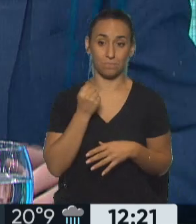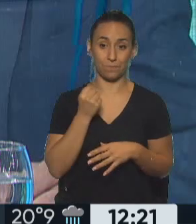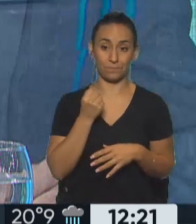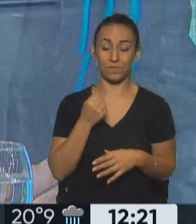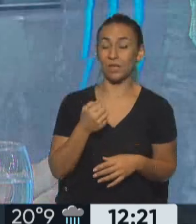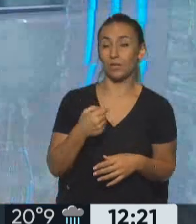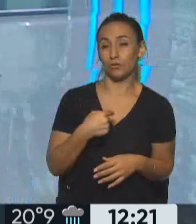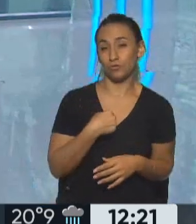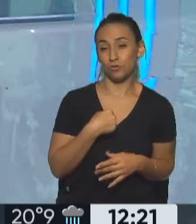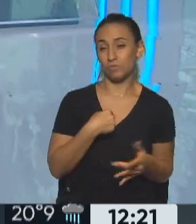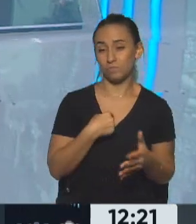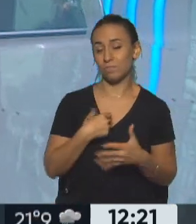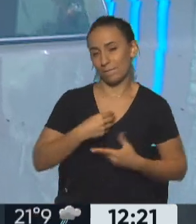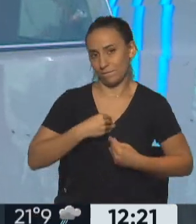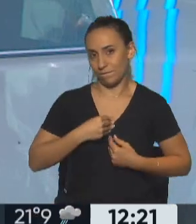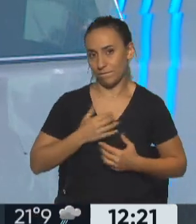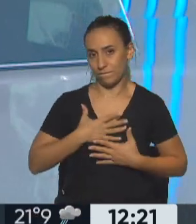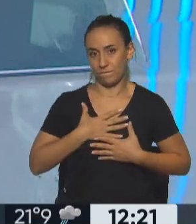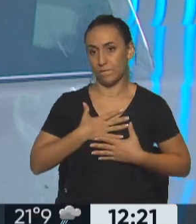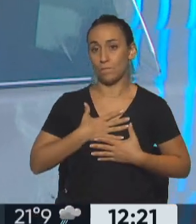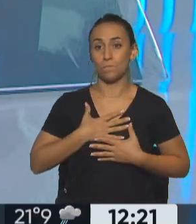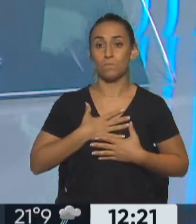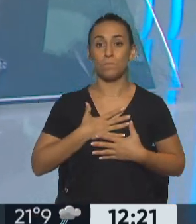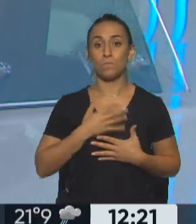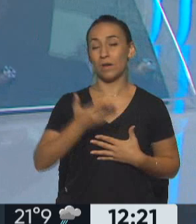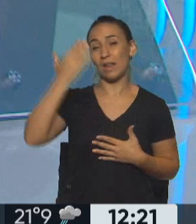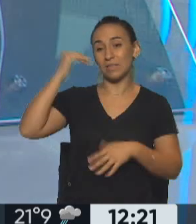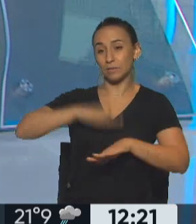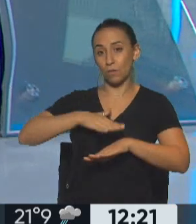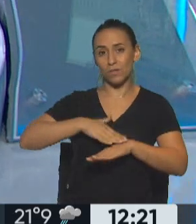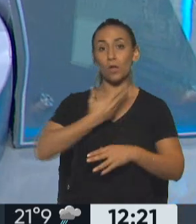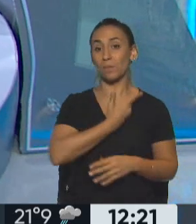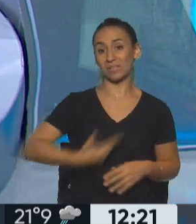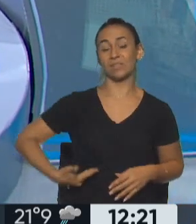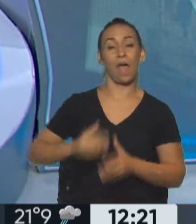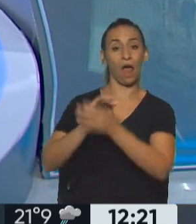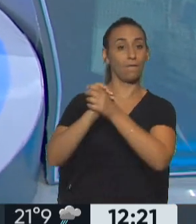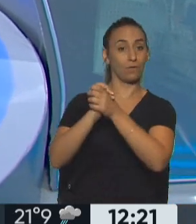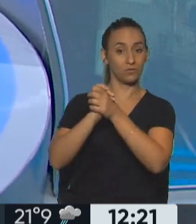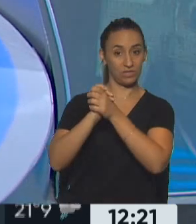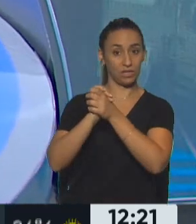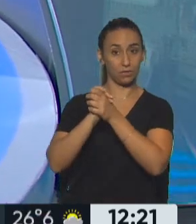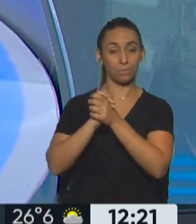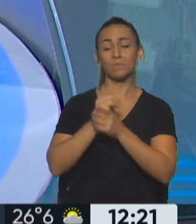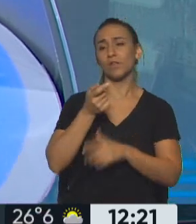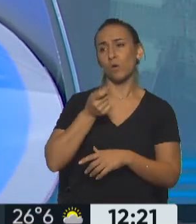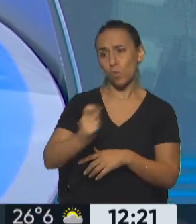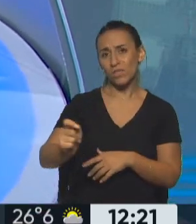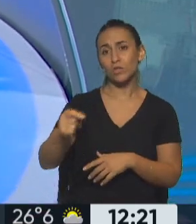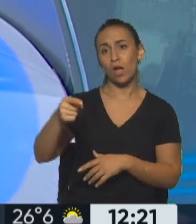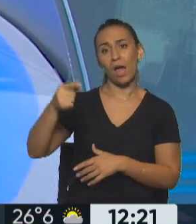Yo tengo alguna admiración por quien fuera presidente en aquel momento, Raúl Alfonsín, y Alfonsín, además del juicio de la Junta,